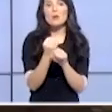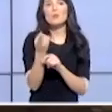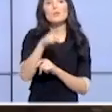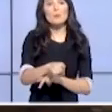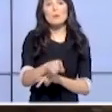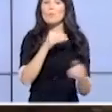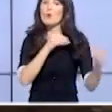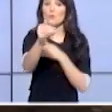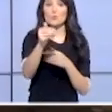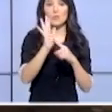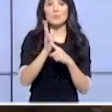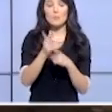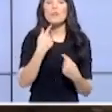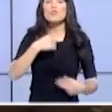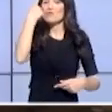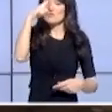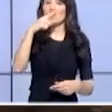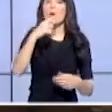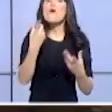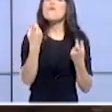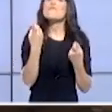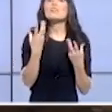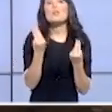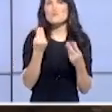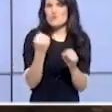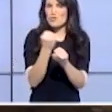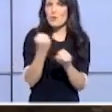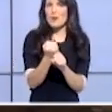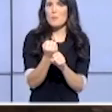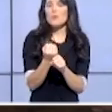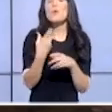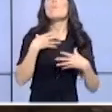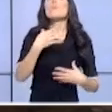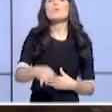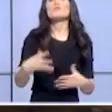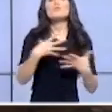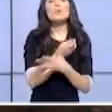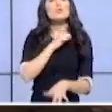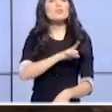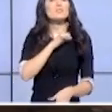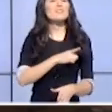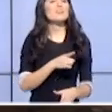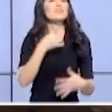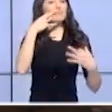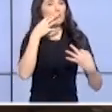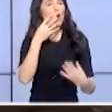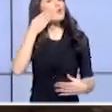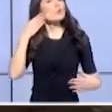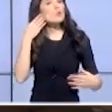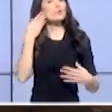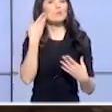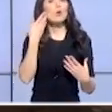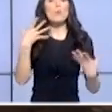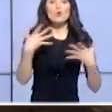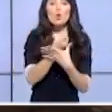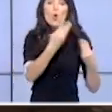puestos de trabajo soy consciente de que aún queda mucho por hacer pero podemos estar satisfechos por haber conseguido entre todos los